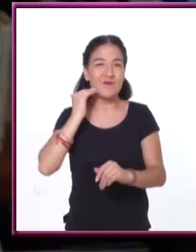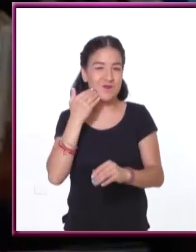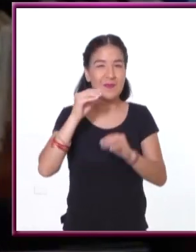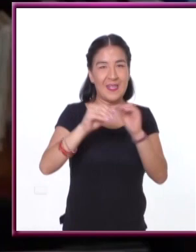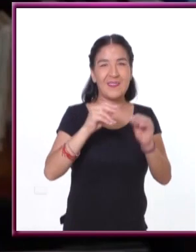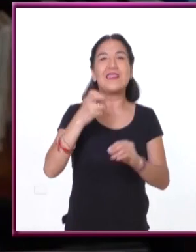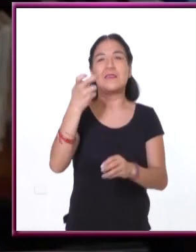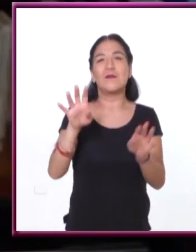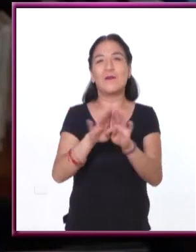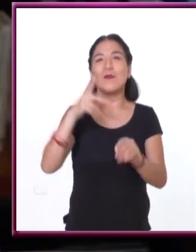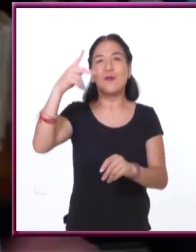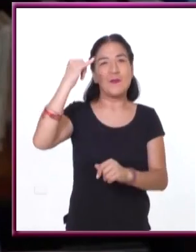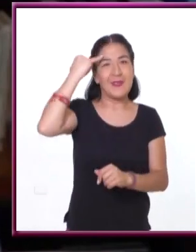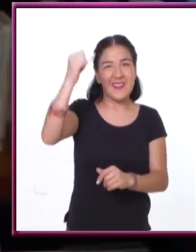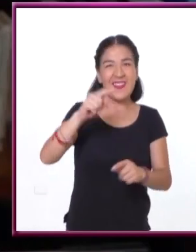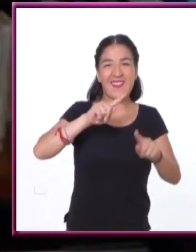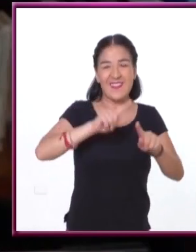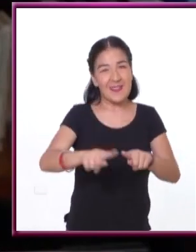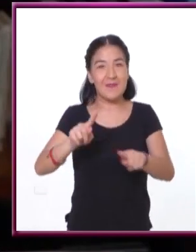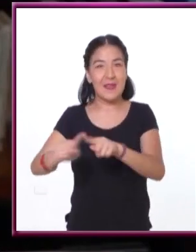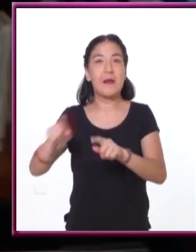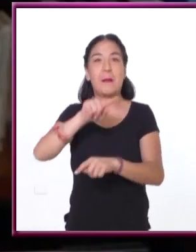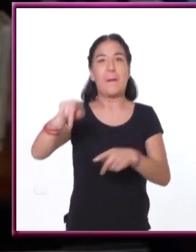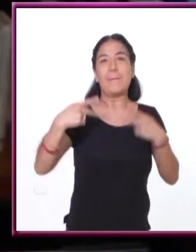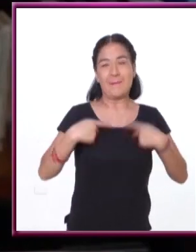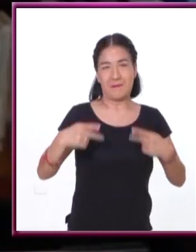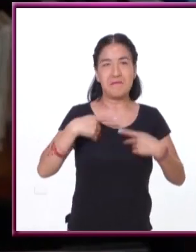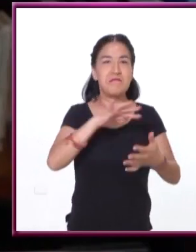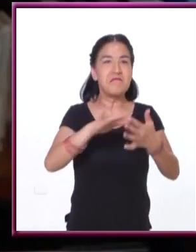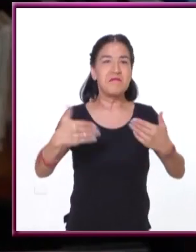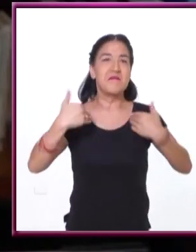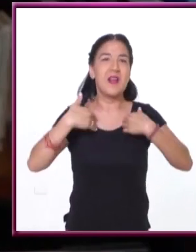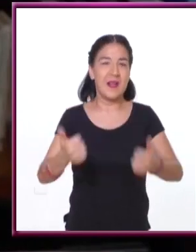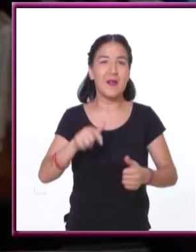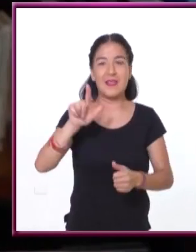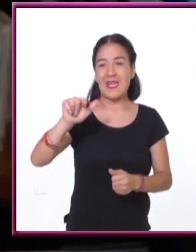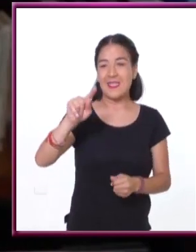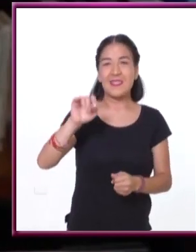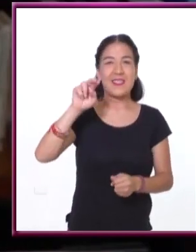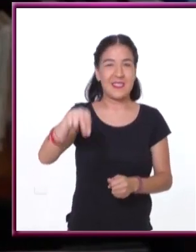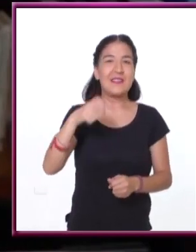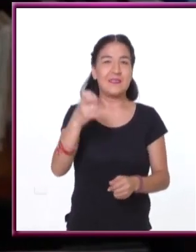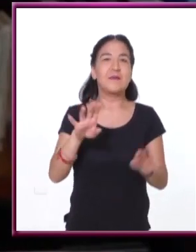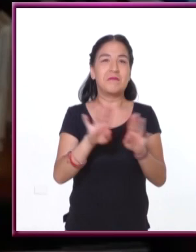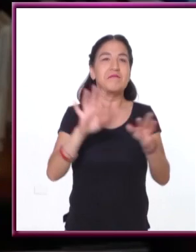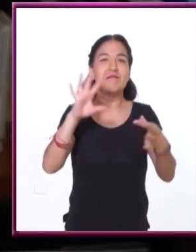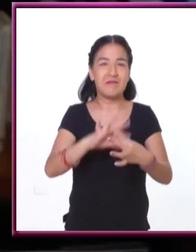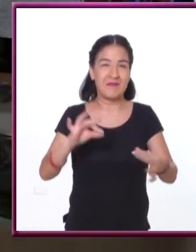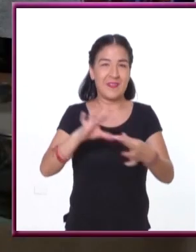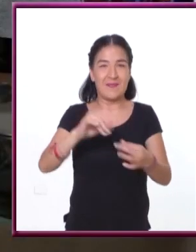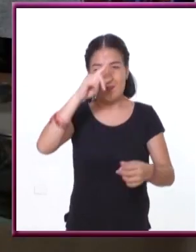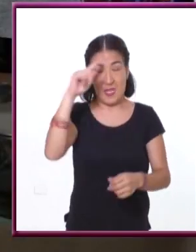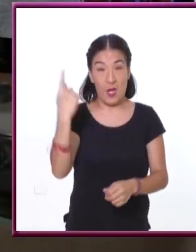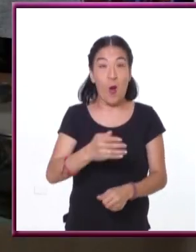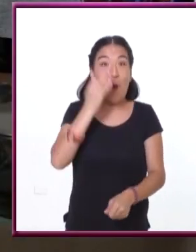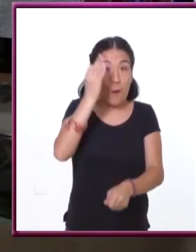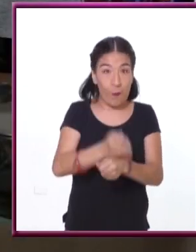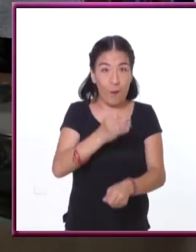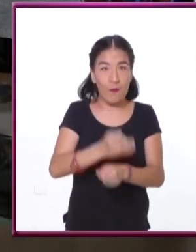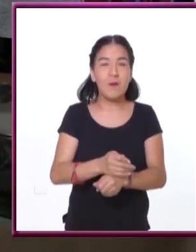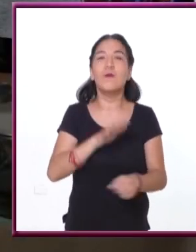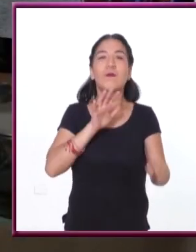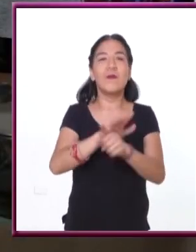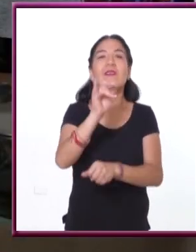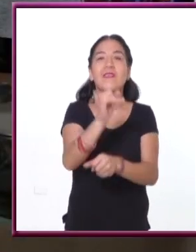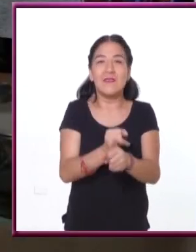muchas ideas de su época, pero la gente lo podía leer, estaba en latín, entonces una gente que estudiara latín lo podía leer y lo podía entender. Hoy en día